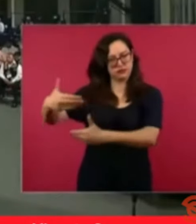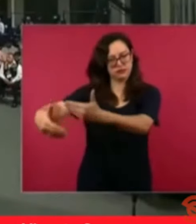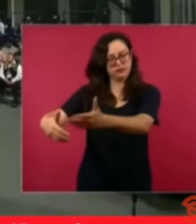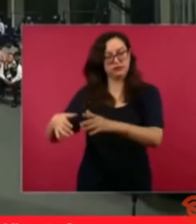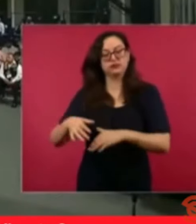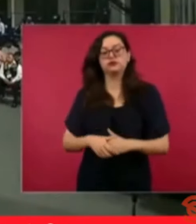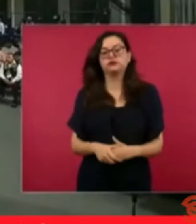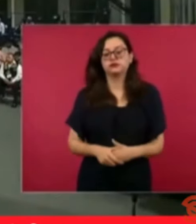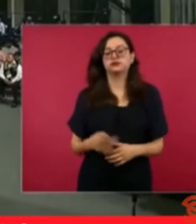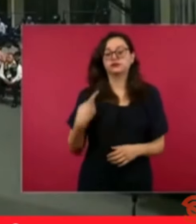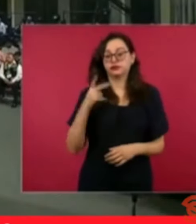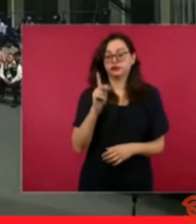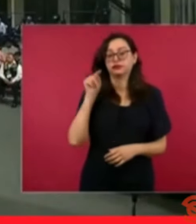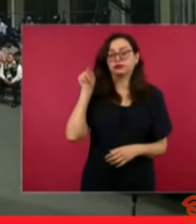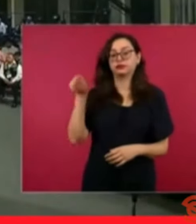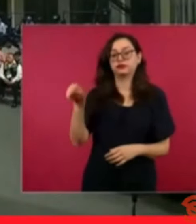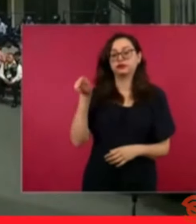de